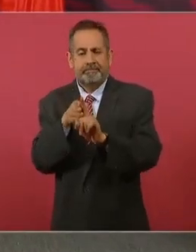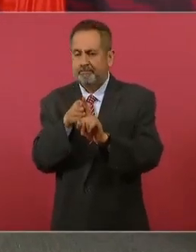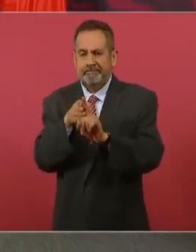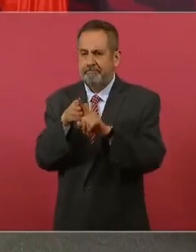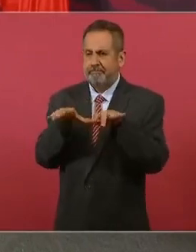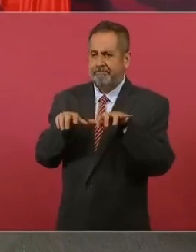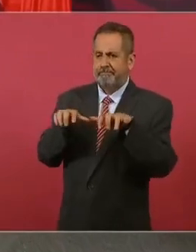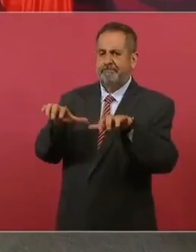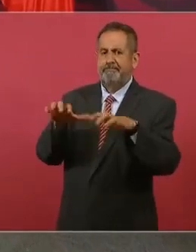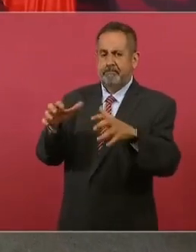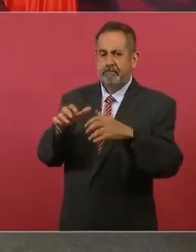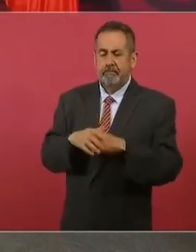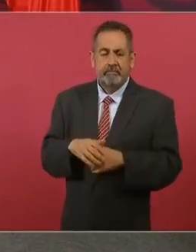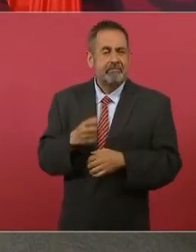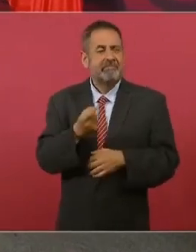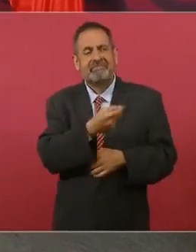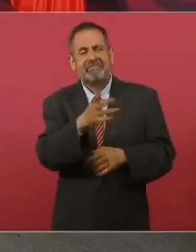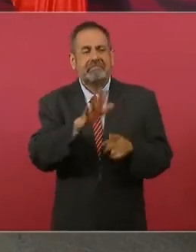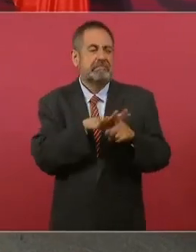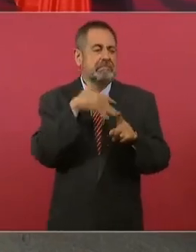Eso es lambisconería,